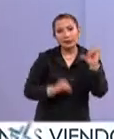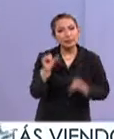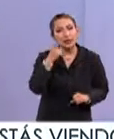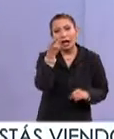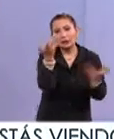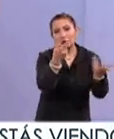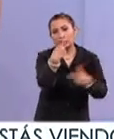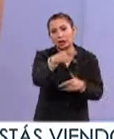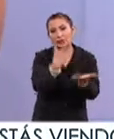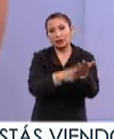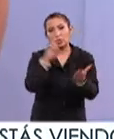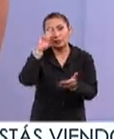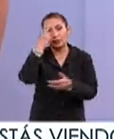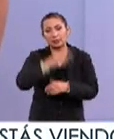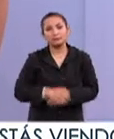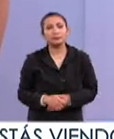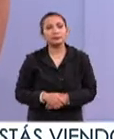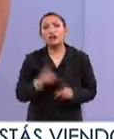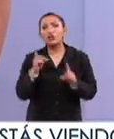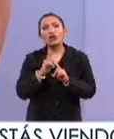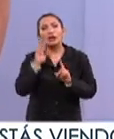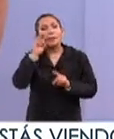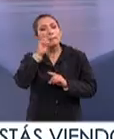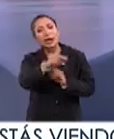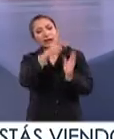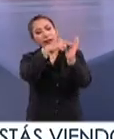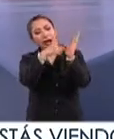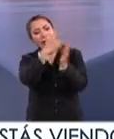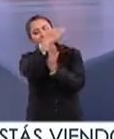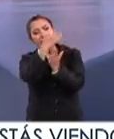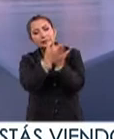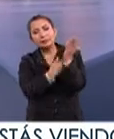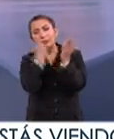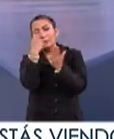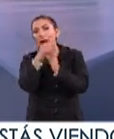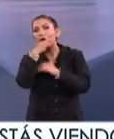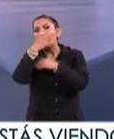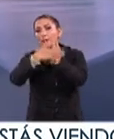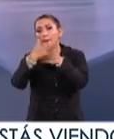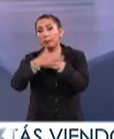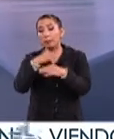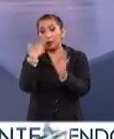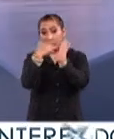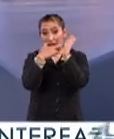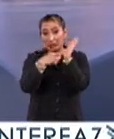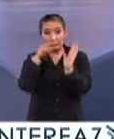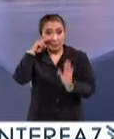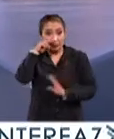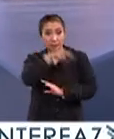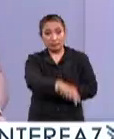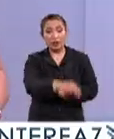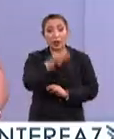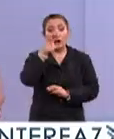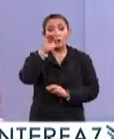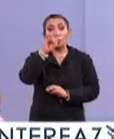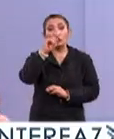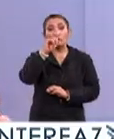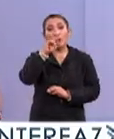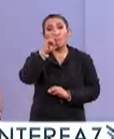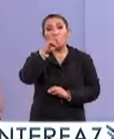que estén teniendo en la universidad. ¿Dónde se pueden consultar las bases específicas, Julieta, para...? Las bases se pueden consultar en Cultura UNAM